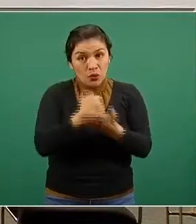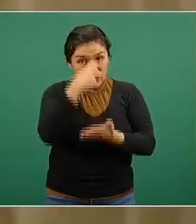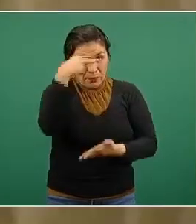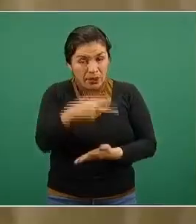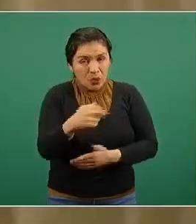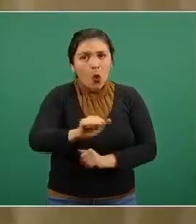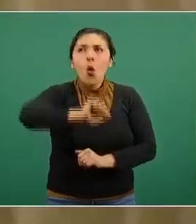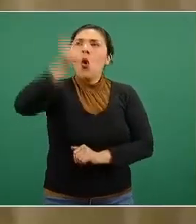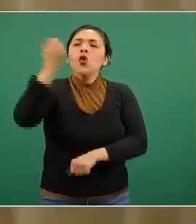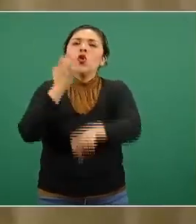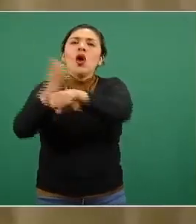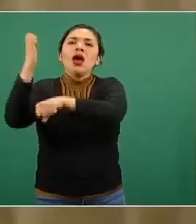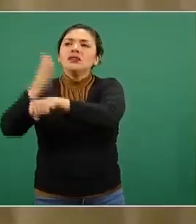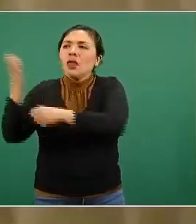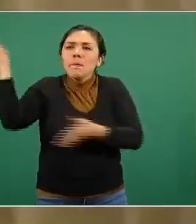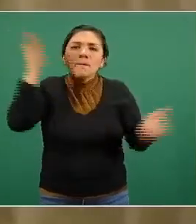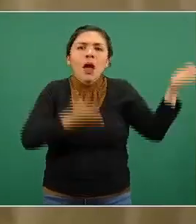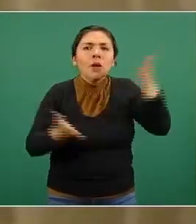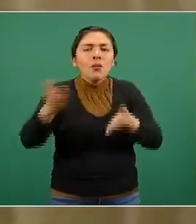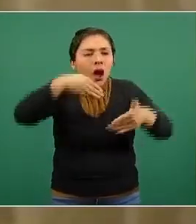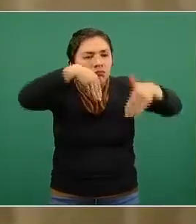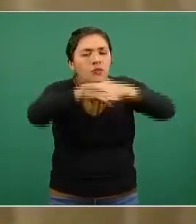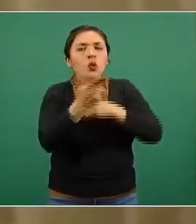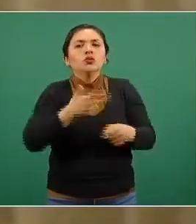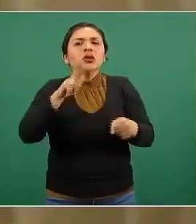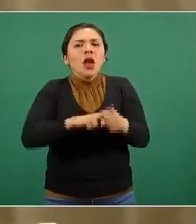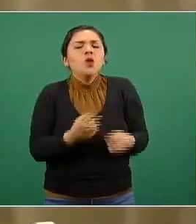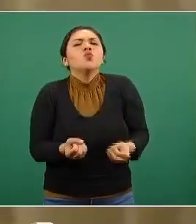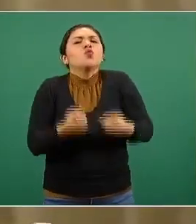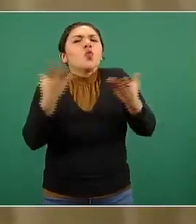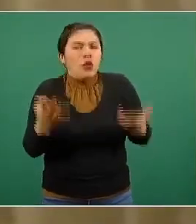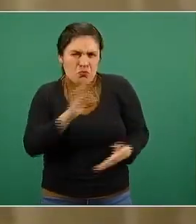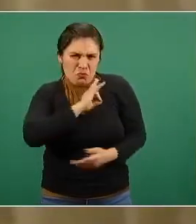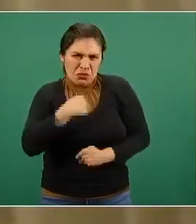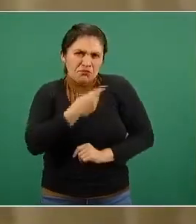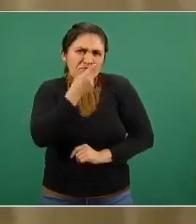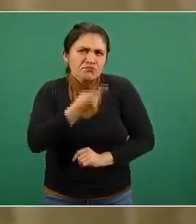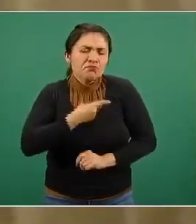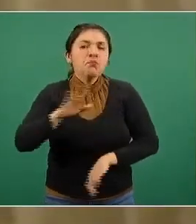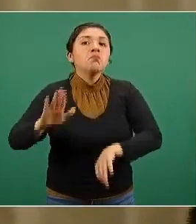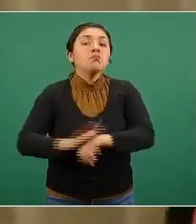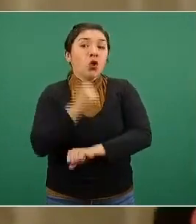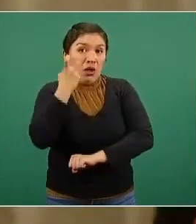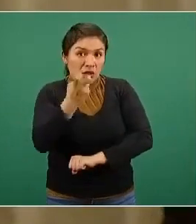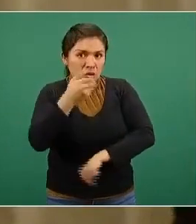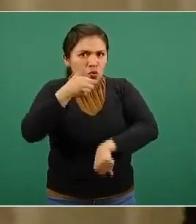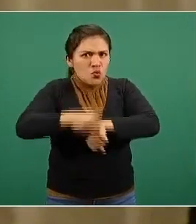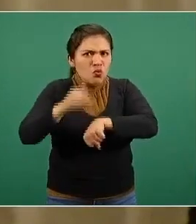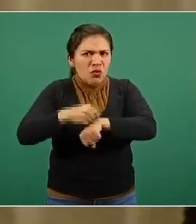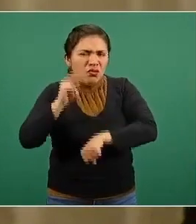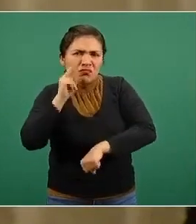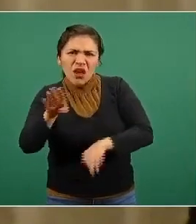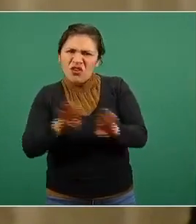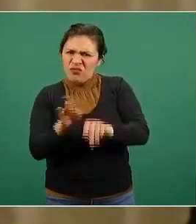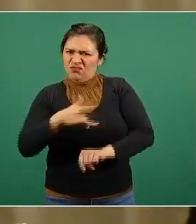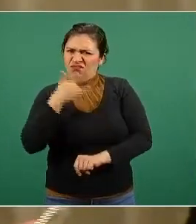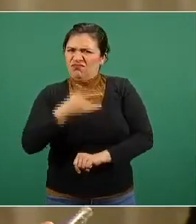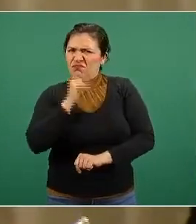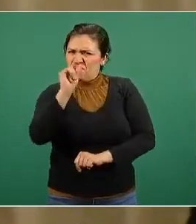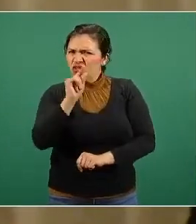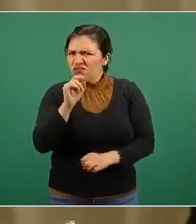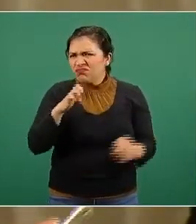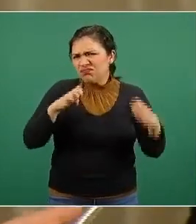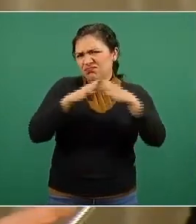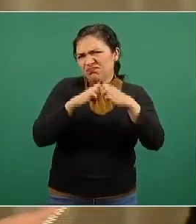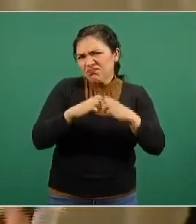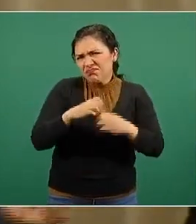cuántos son de otros estados. Eso es lo que nos gustaría que nos podría especificar, porque también es una cifra un poquito engañosa, en